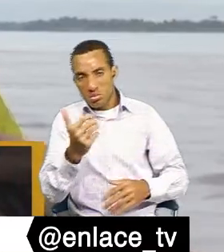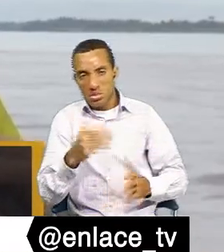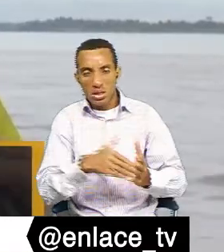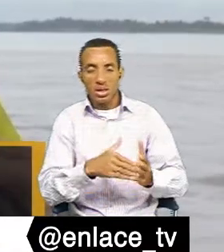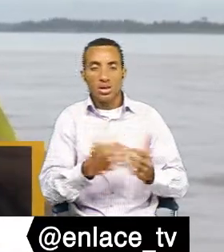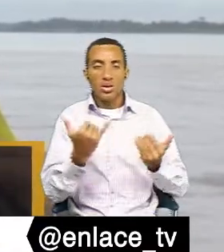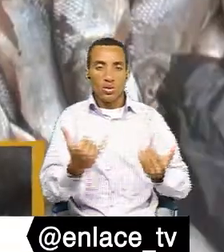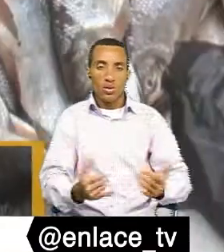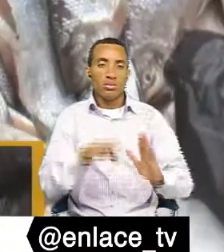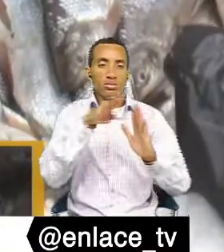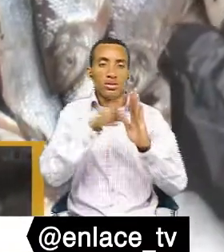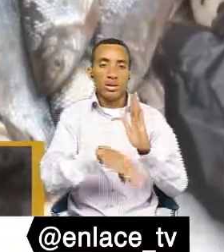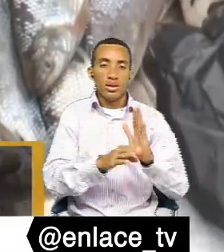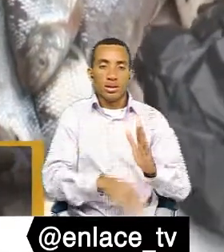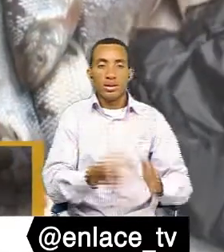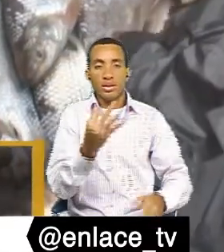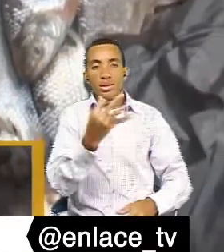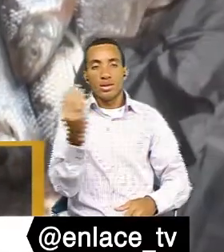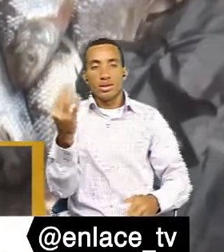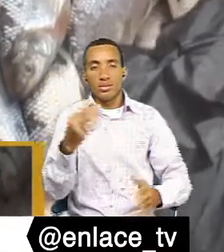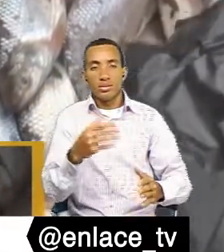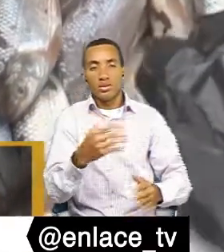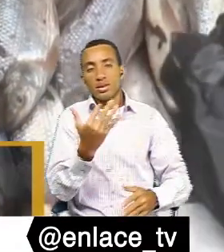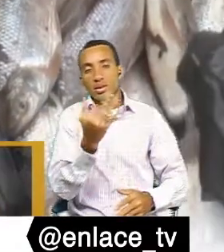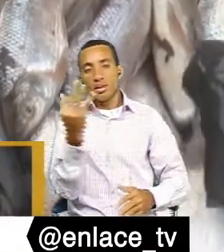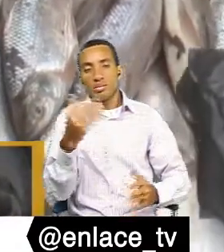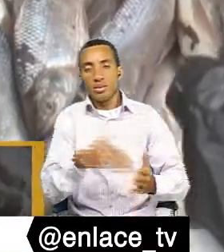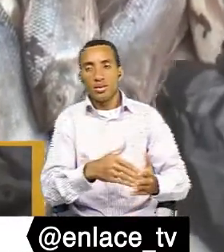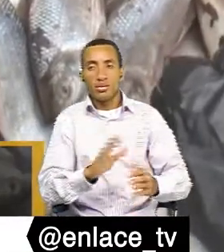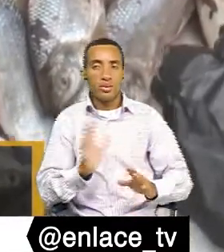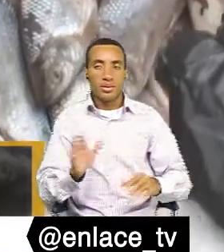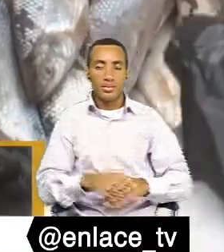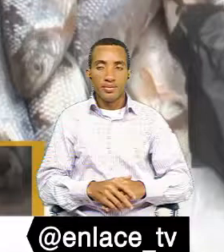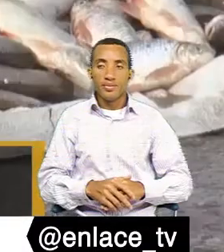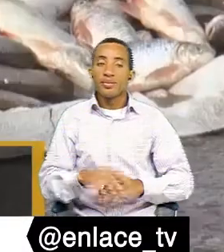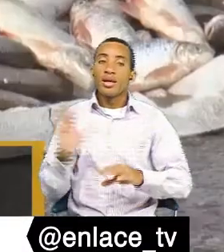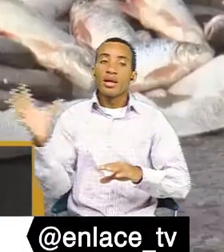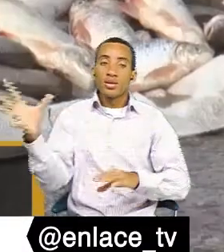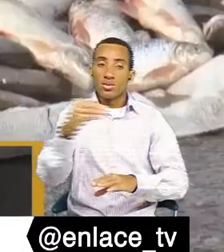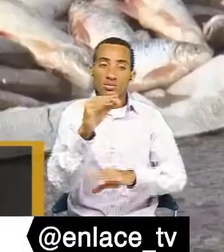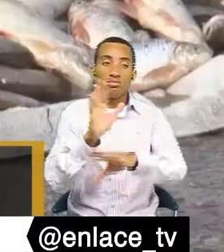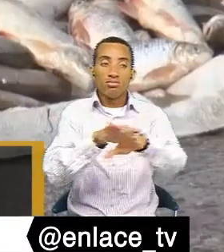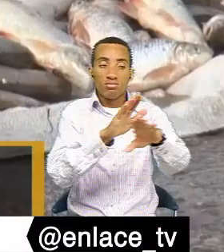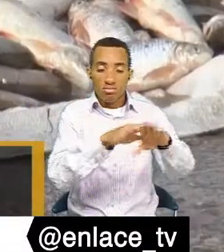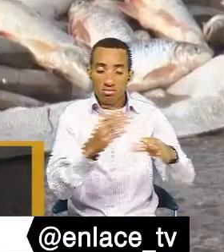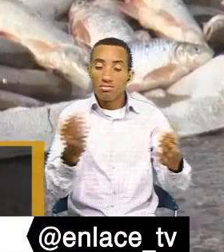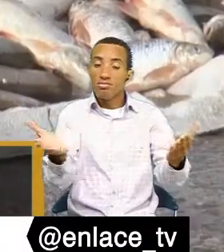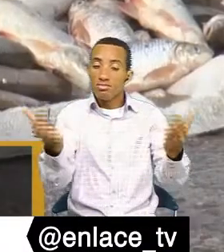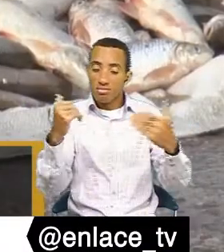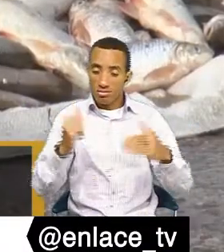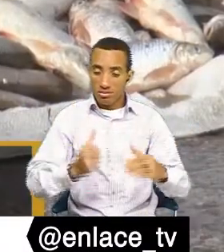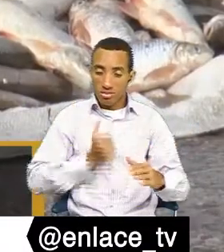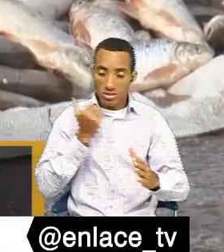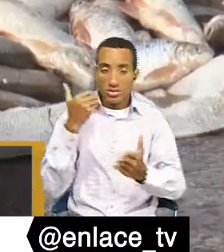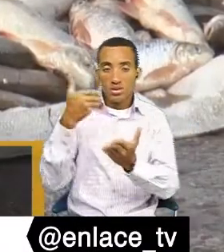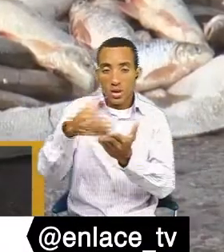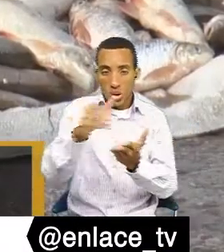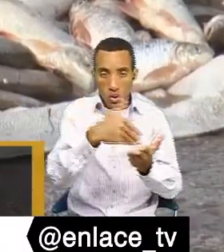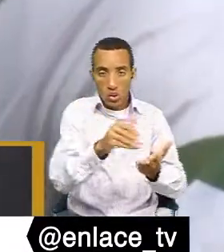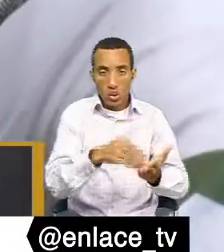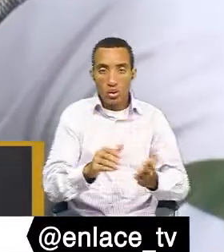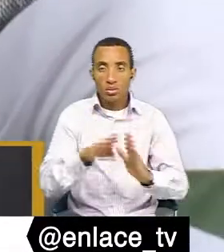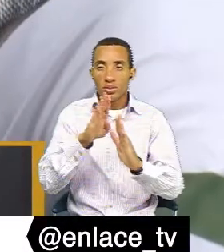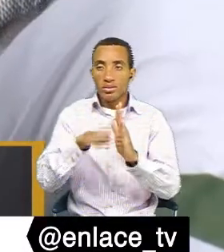de Sogamoso, llegó hoy. Los pescadores de Barranca Bermeja invitan a la comunidad a que se acerquen y aprovechen los bajos precios de este producto,